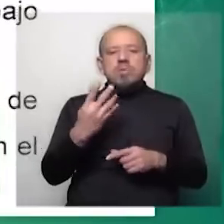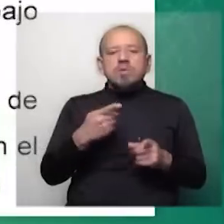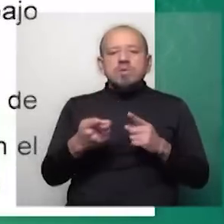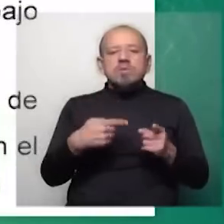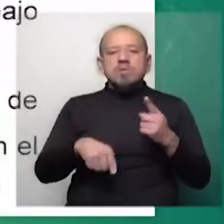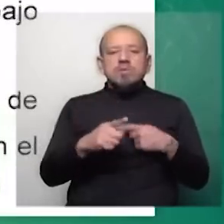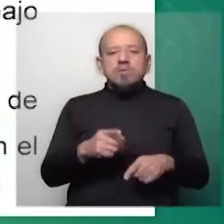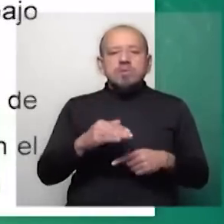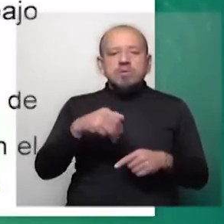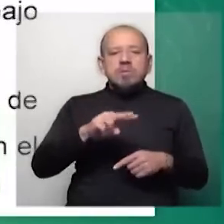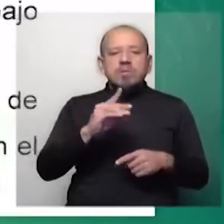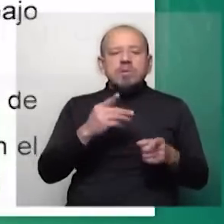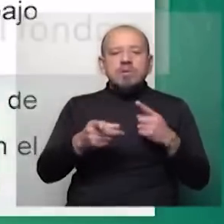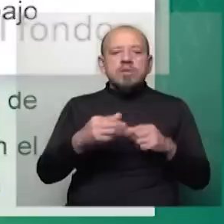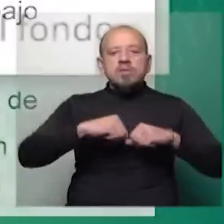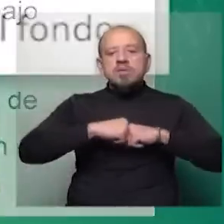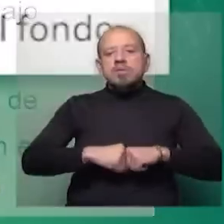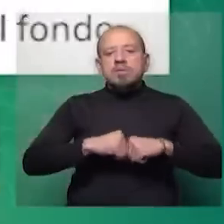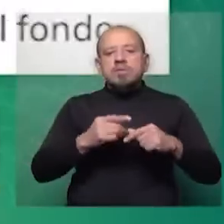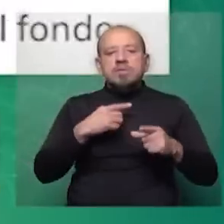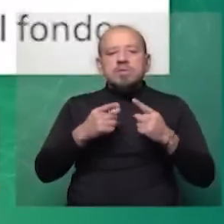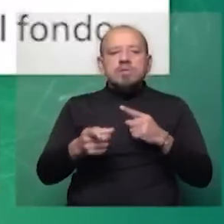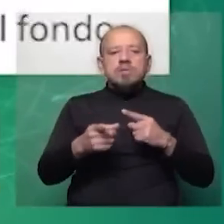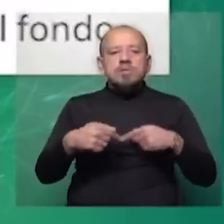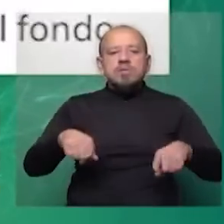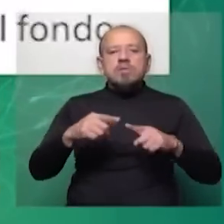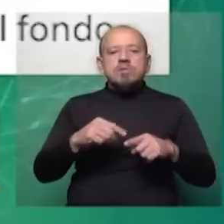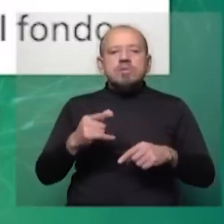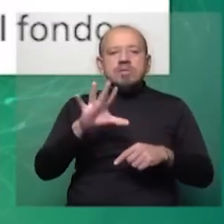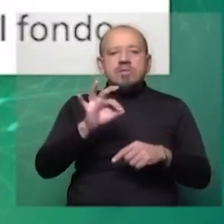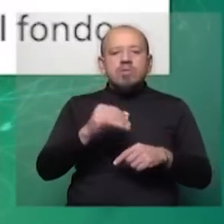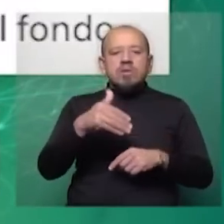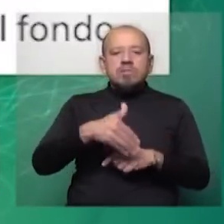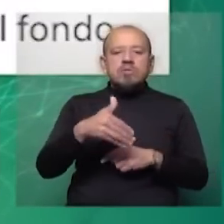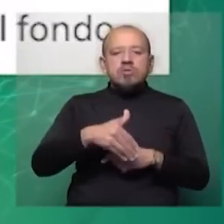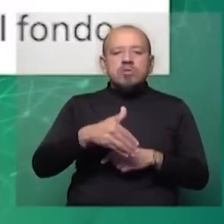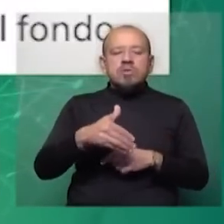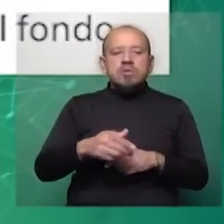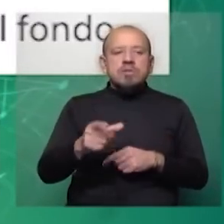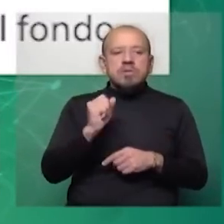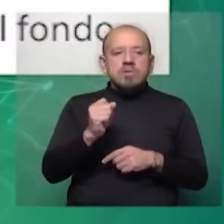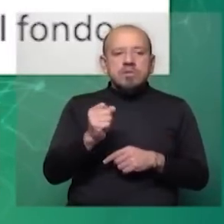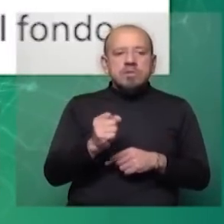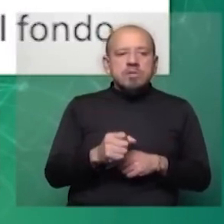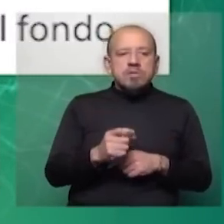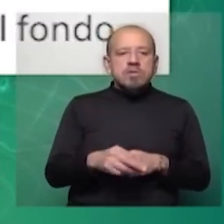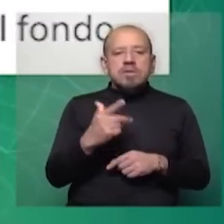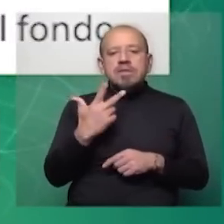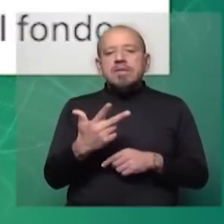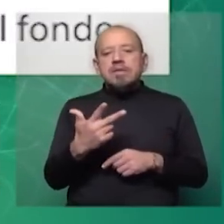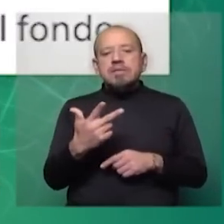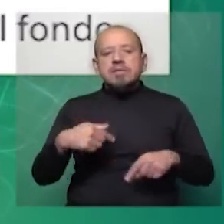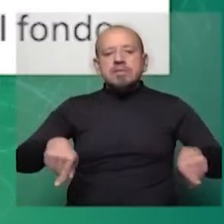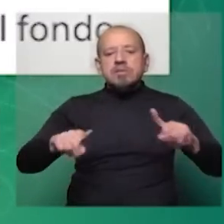informó mbd noticias el tribunal observó el gasto por más de 50 millones de pesos para financiar tres de los principales